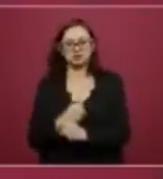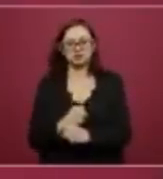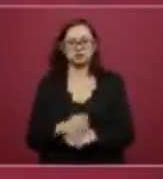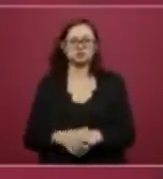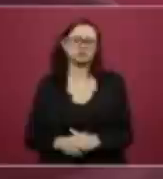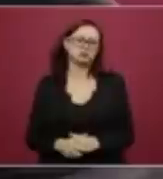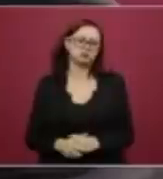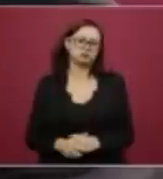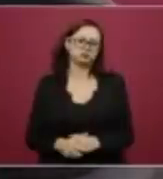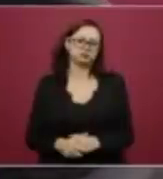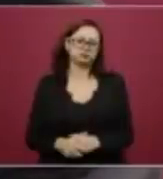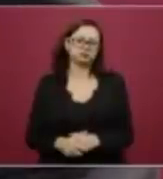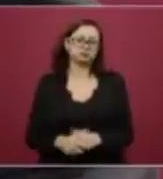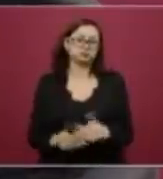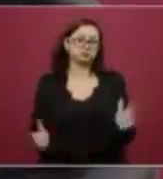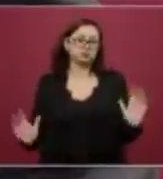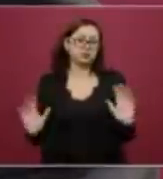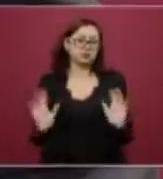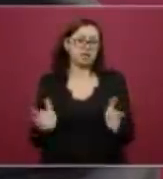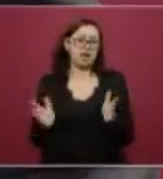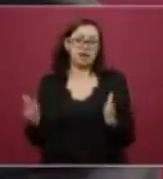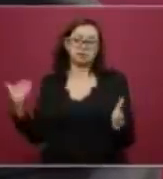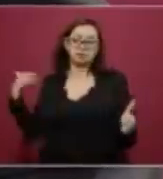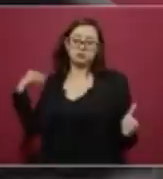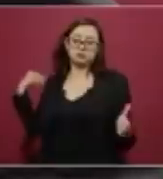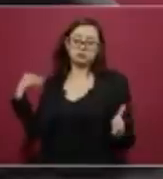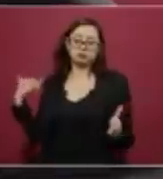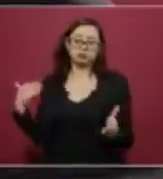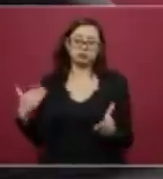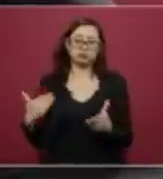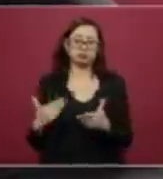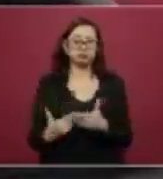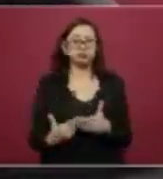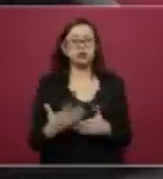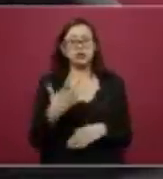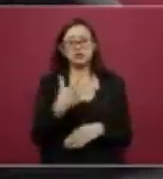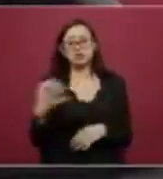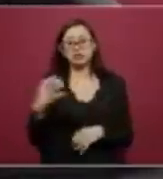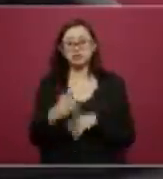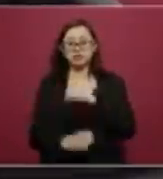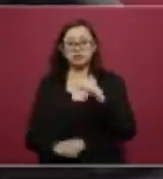Son 500 años y qué